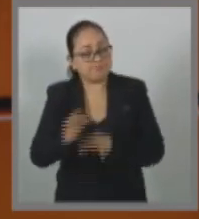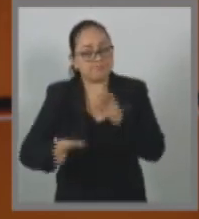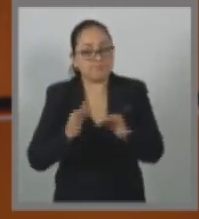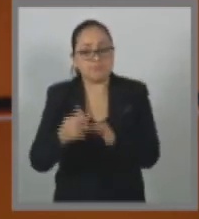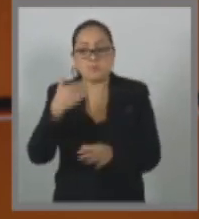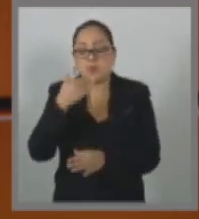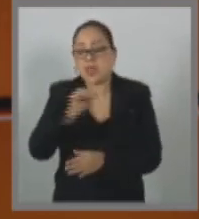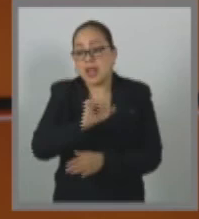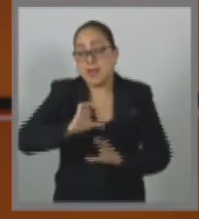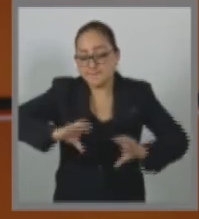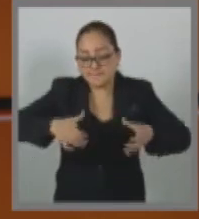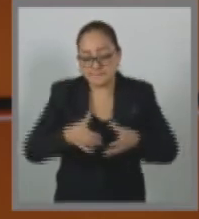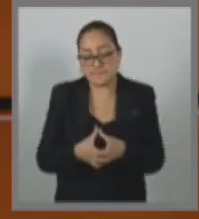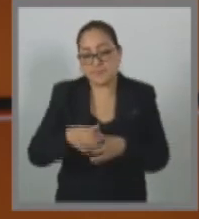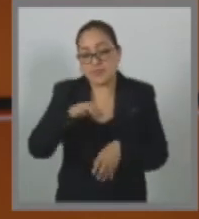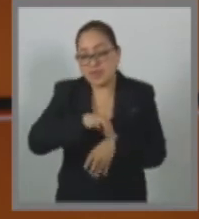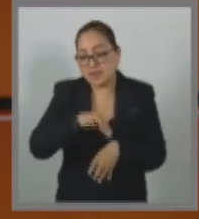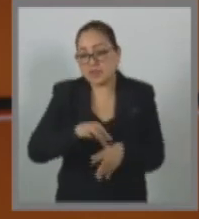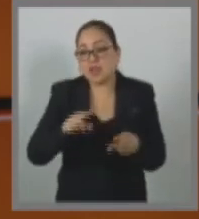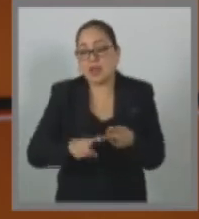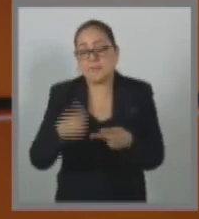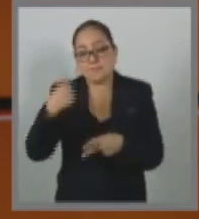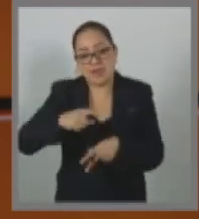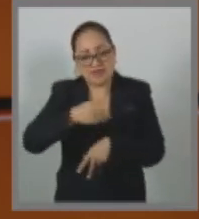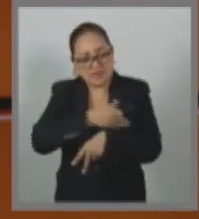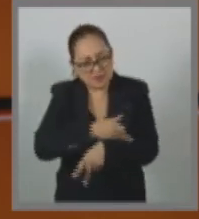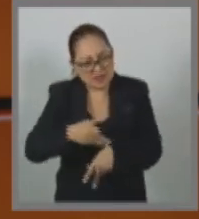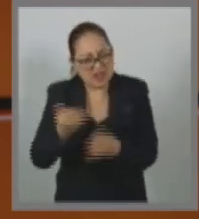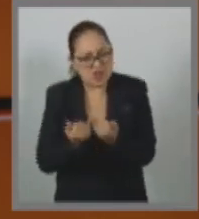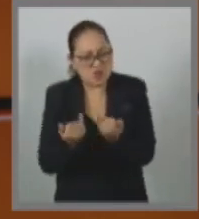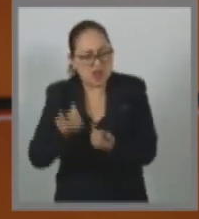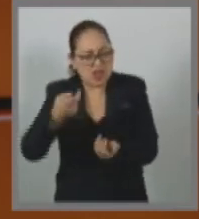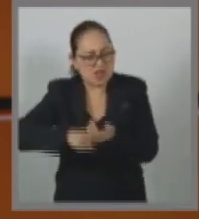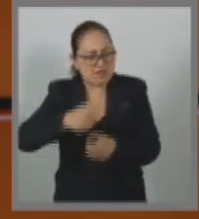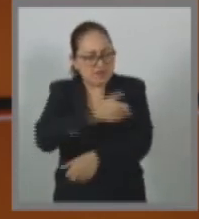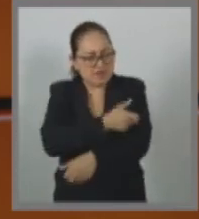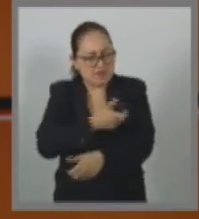de las unidades médicas familiares y de sus hospitales.